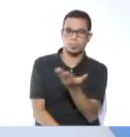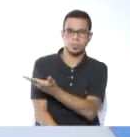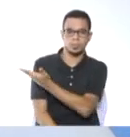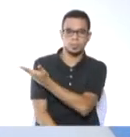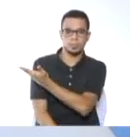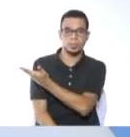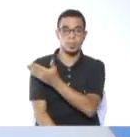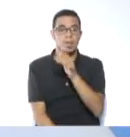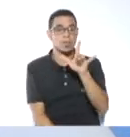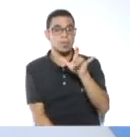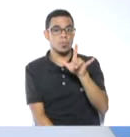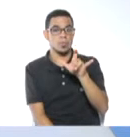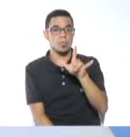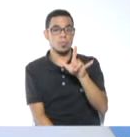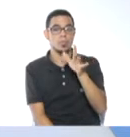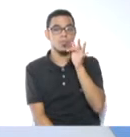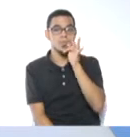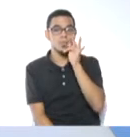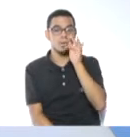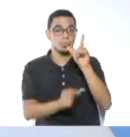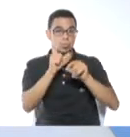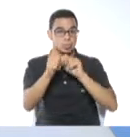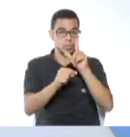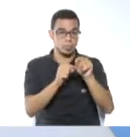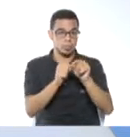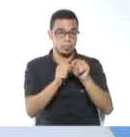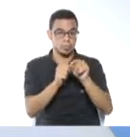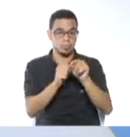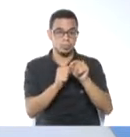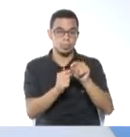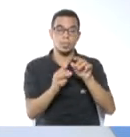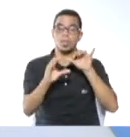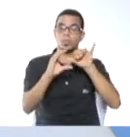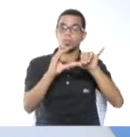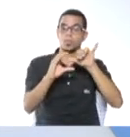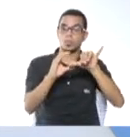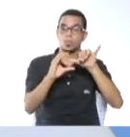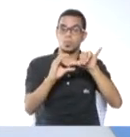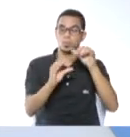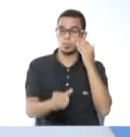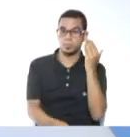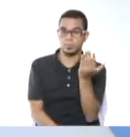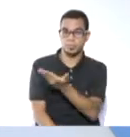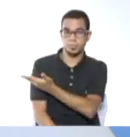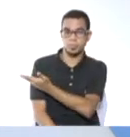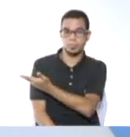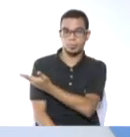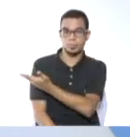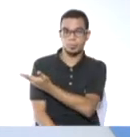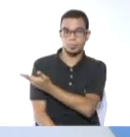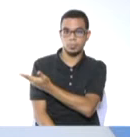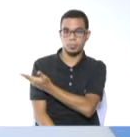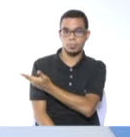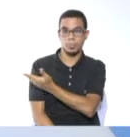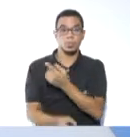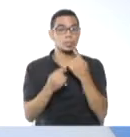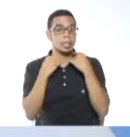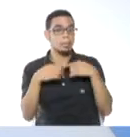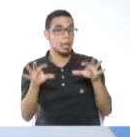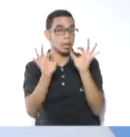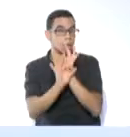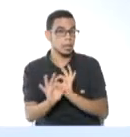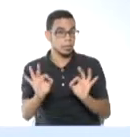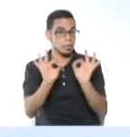y por Twitter. Y Cada Familia una Escuela oficial, nuestro canal de YouTube para que no se pierdan ninguna de nuestras